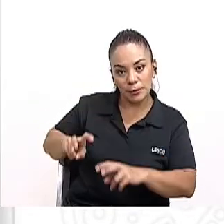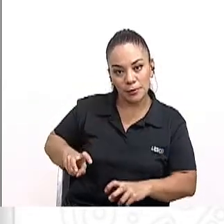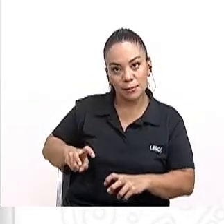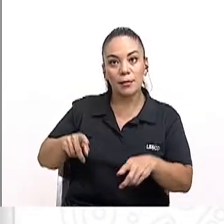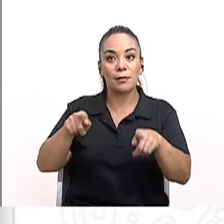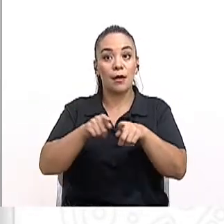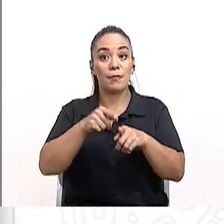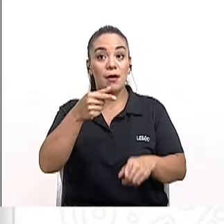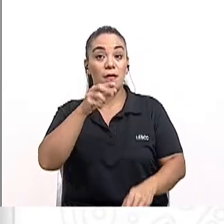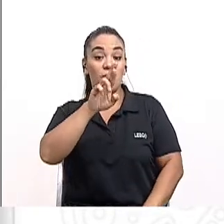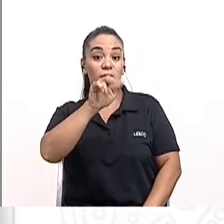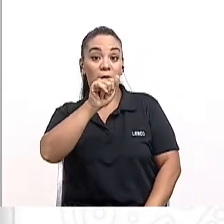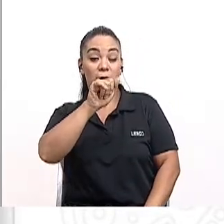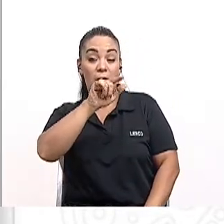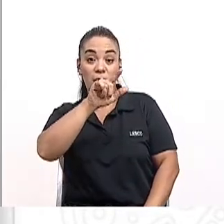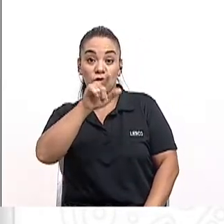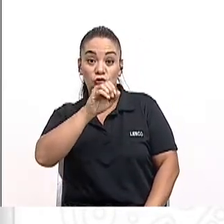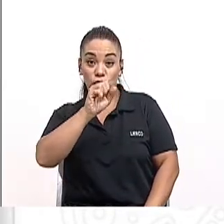esterilizar equipos médicos.